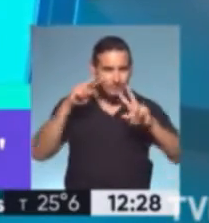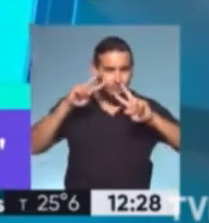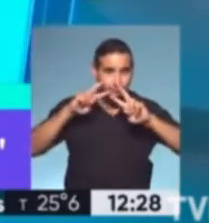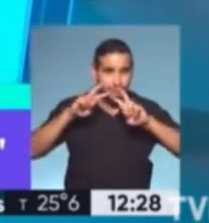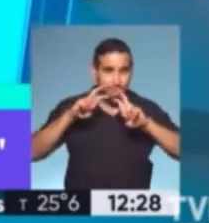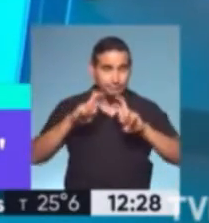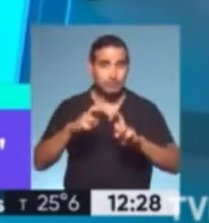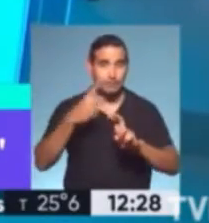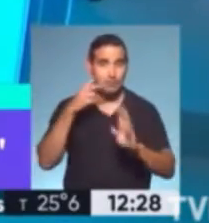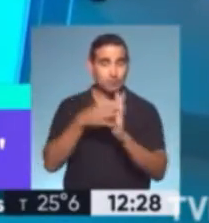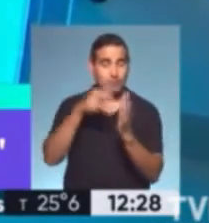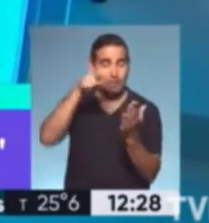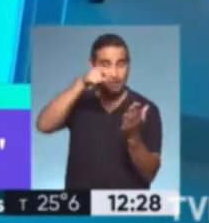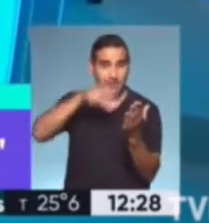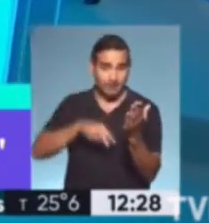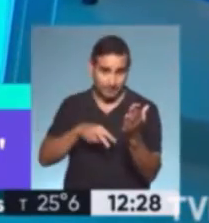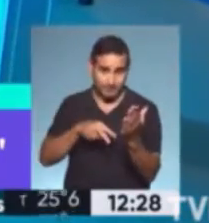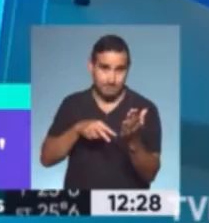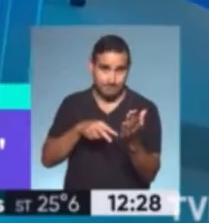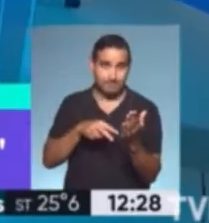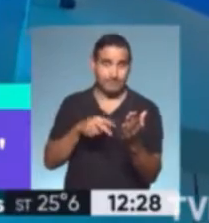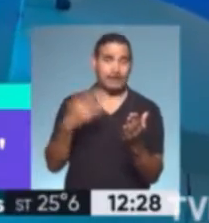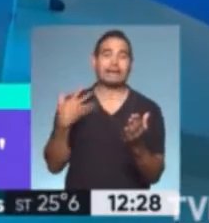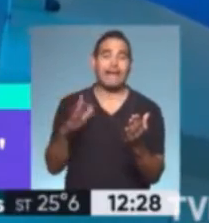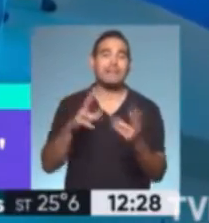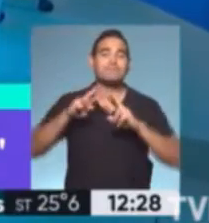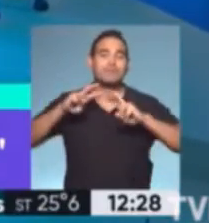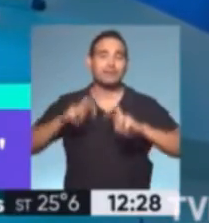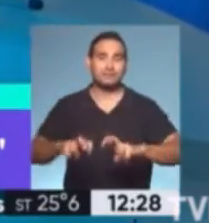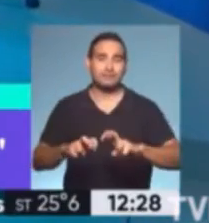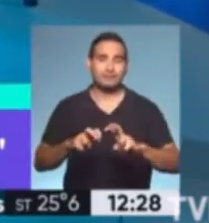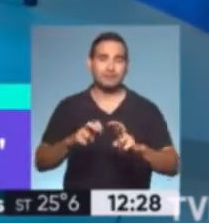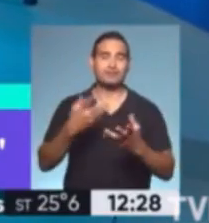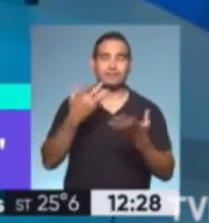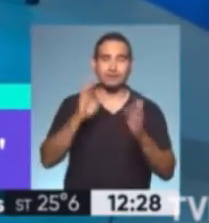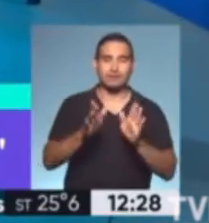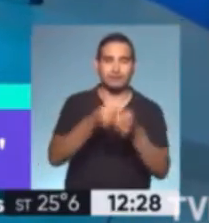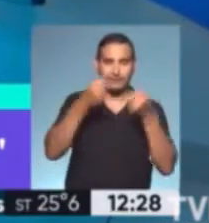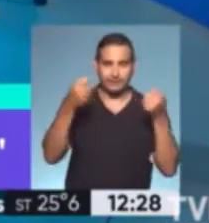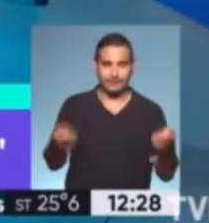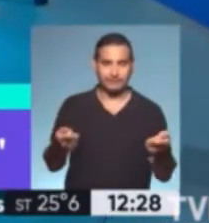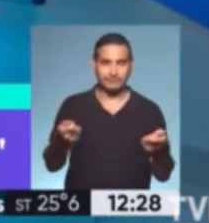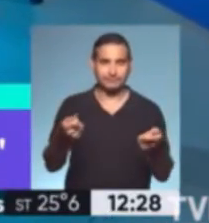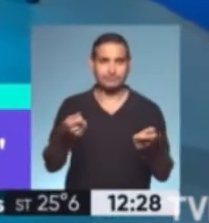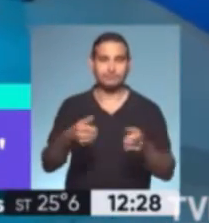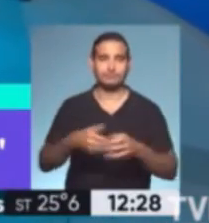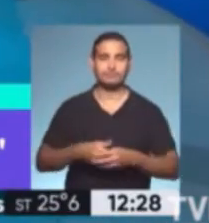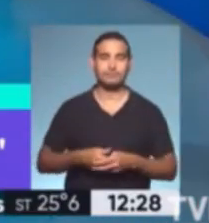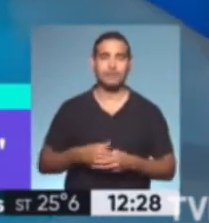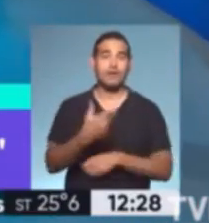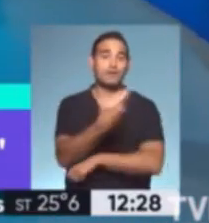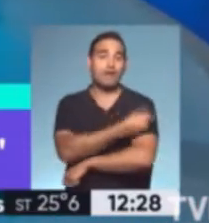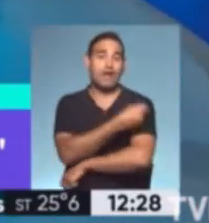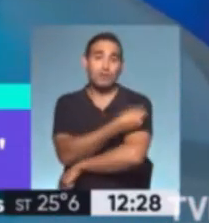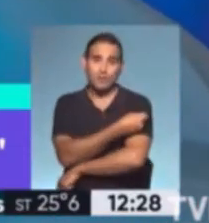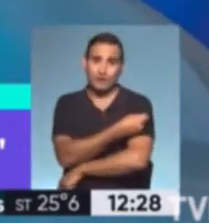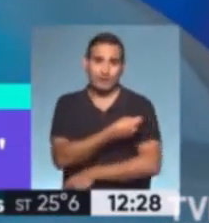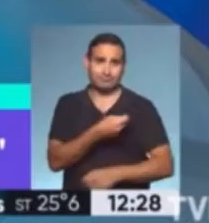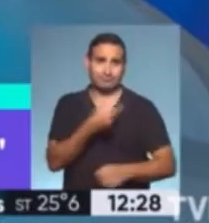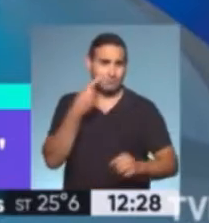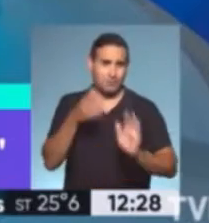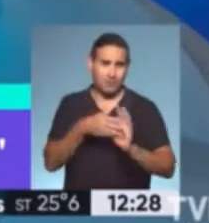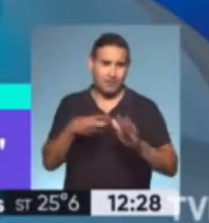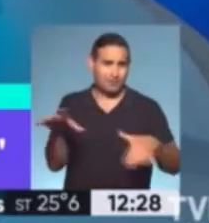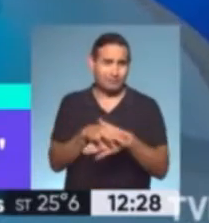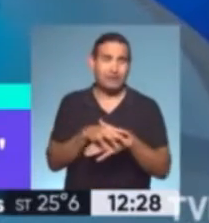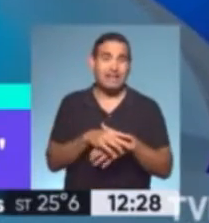se viene también leyendo, digamos, en general, en los diarios, en todo eso, es que la efectividad de las vacunas, de ninguna